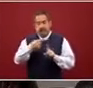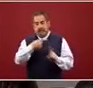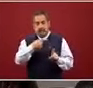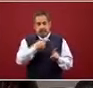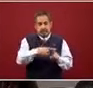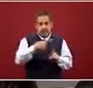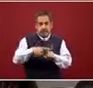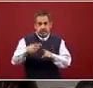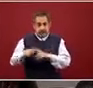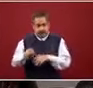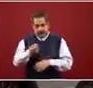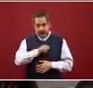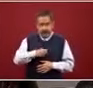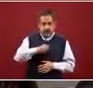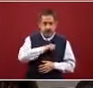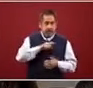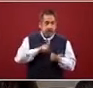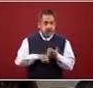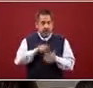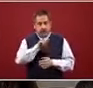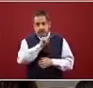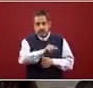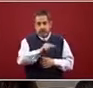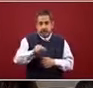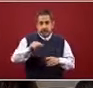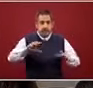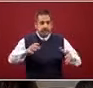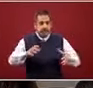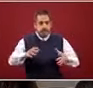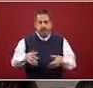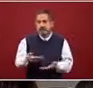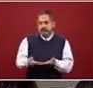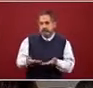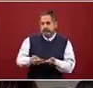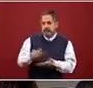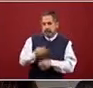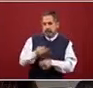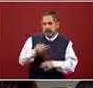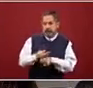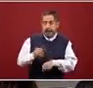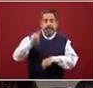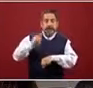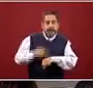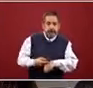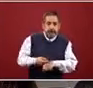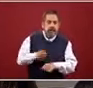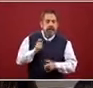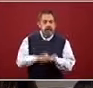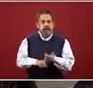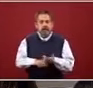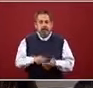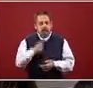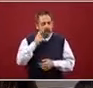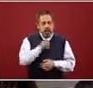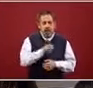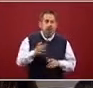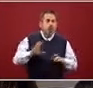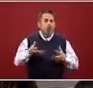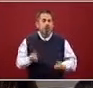distintos estados de salud que tienen las personas que hasta este momento se han acumulado como casos